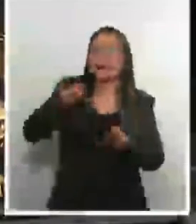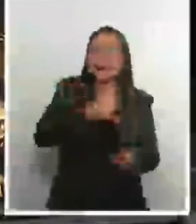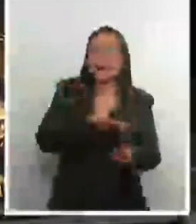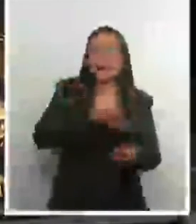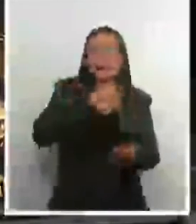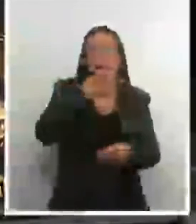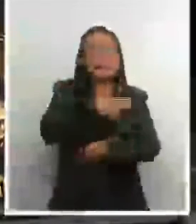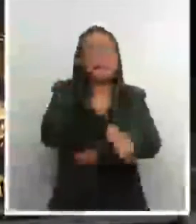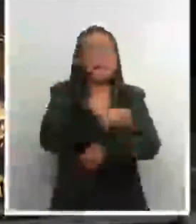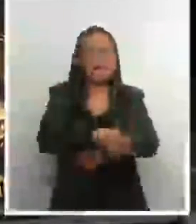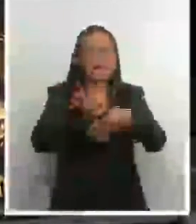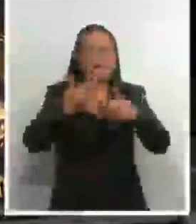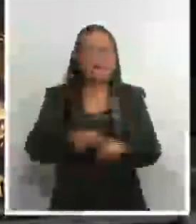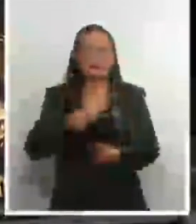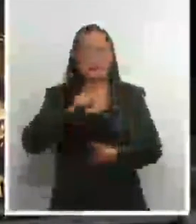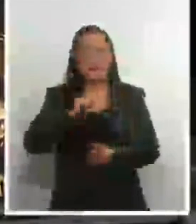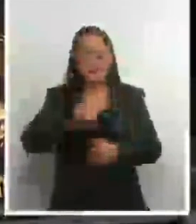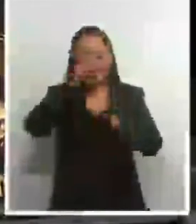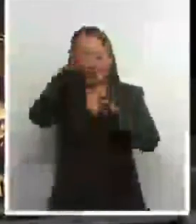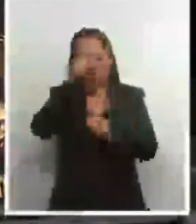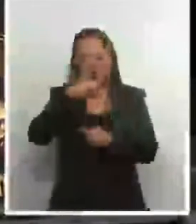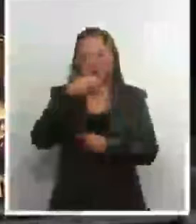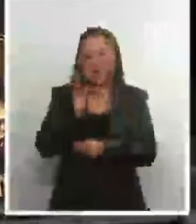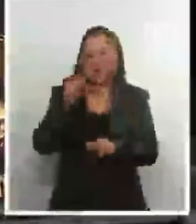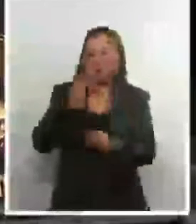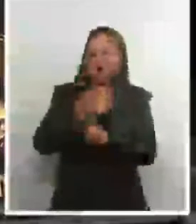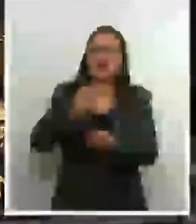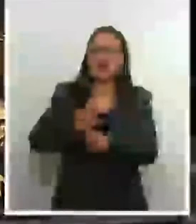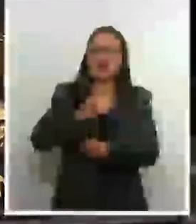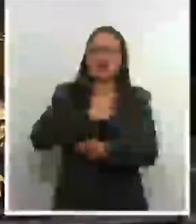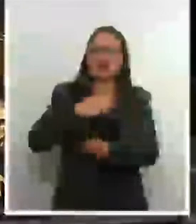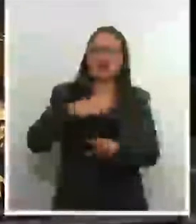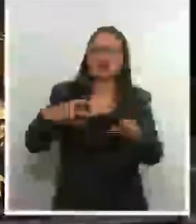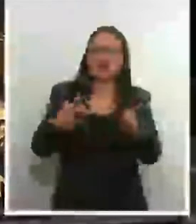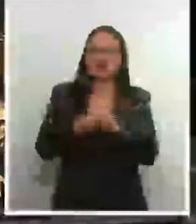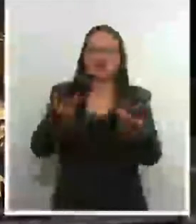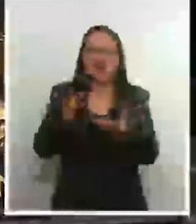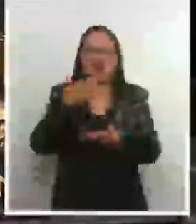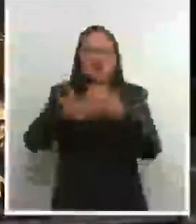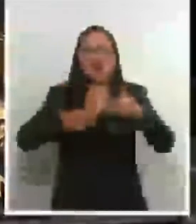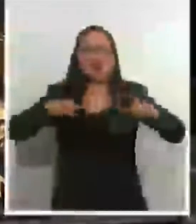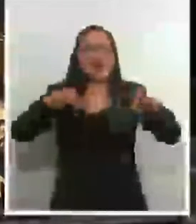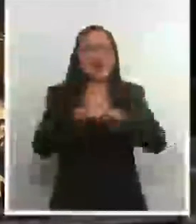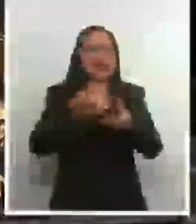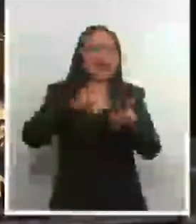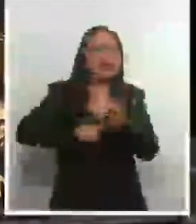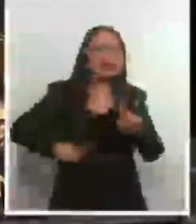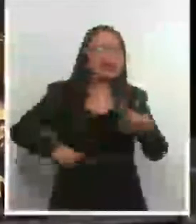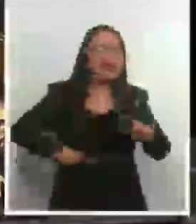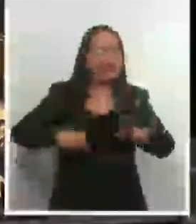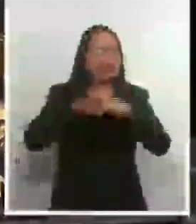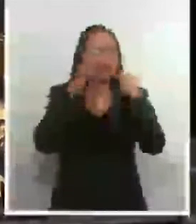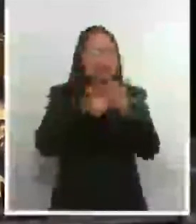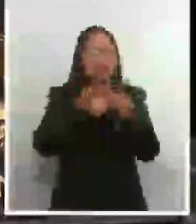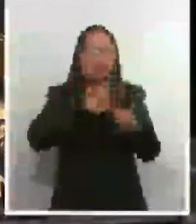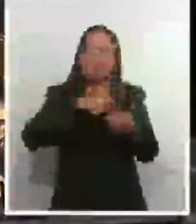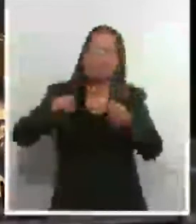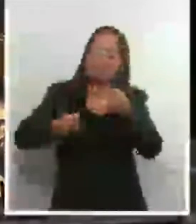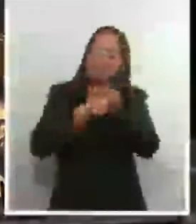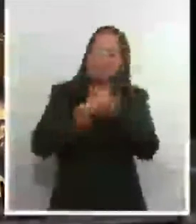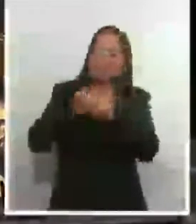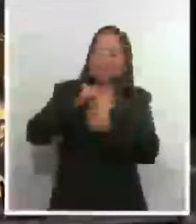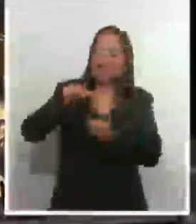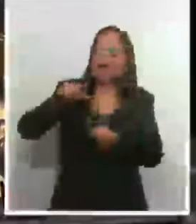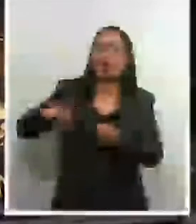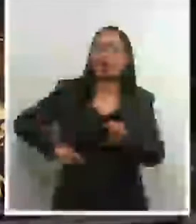dijimos. Estoy de acuerdo con eso. Pero vamos construyendo la ciudad en sus poderes, vamos fortaleciendo al Ejecutivo como